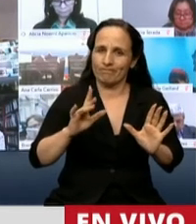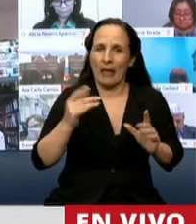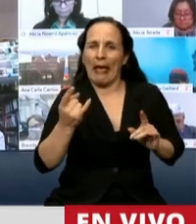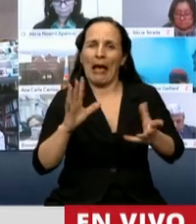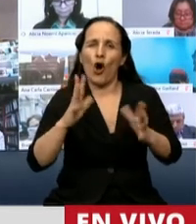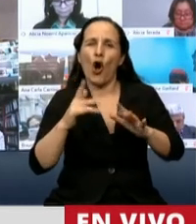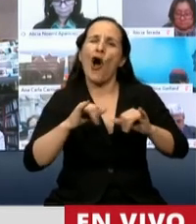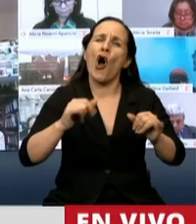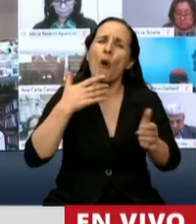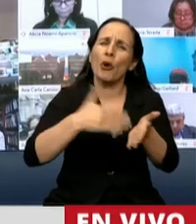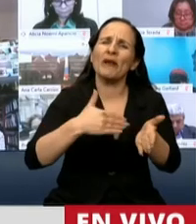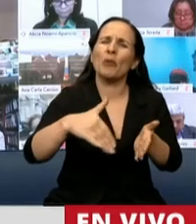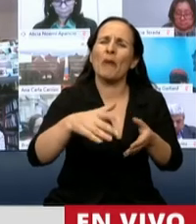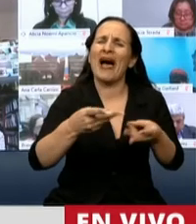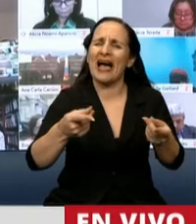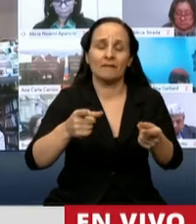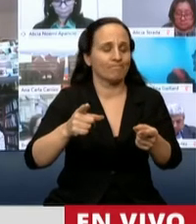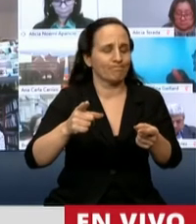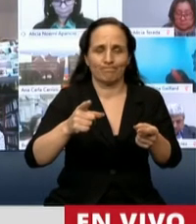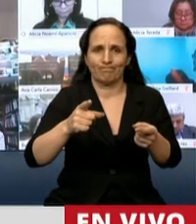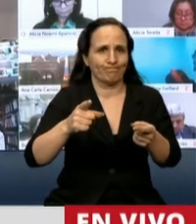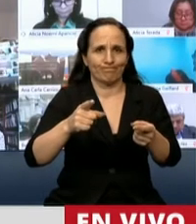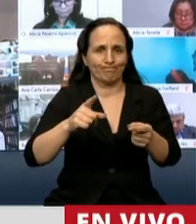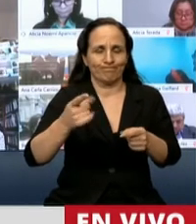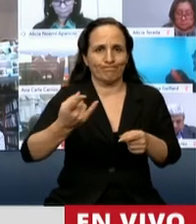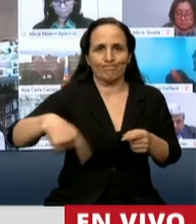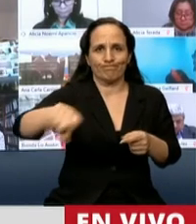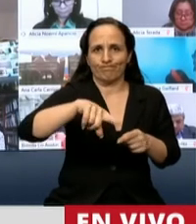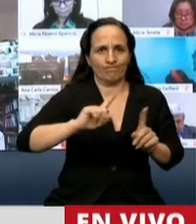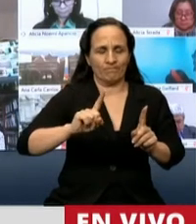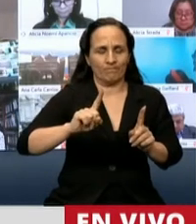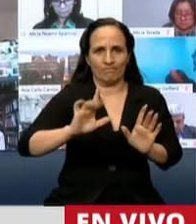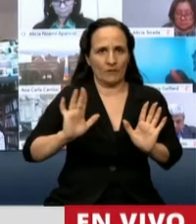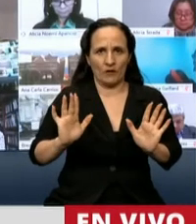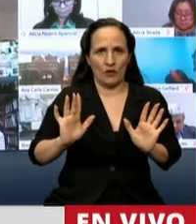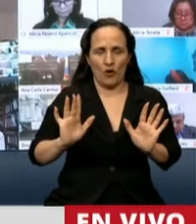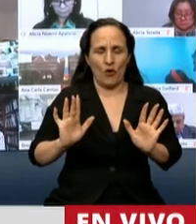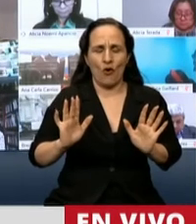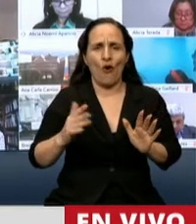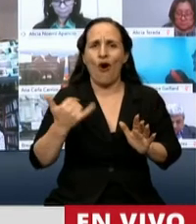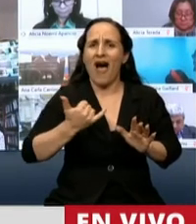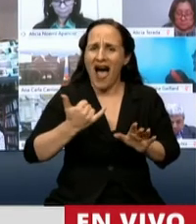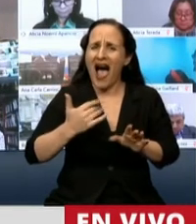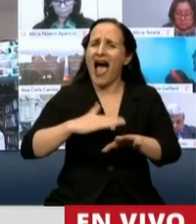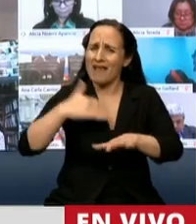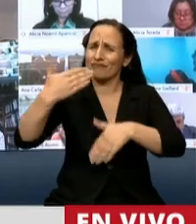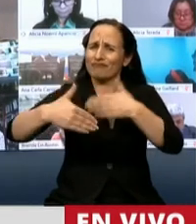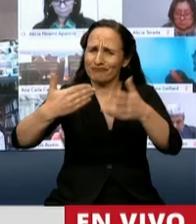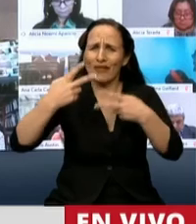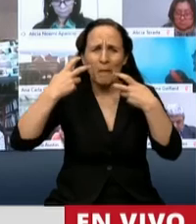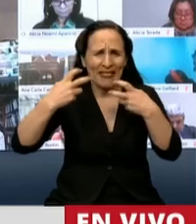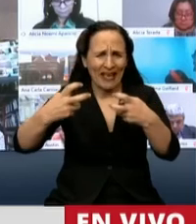recibir falsas promesas los argentinos y las argentinas. Hay muchos procesos de investigación,